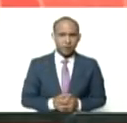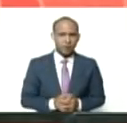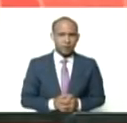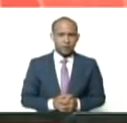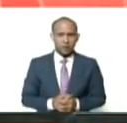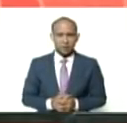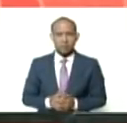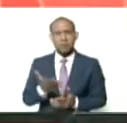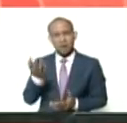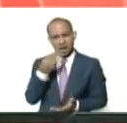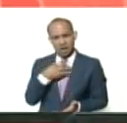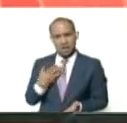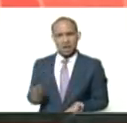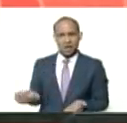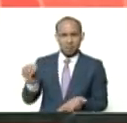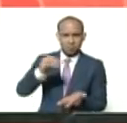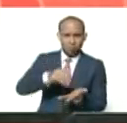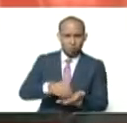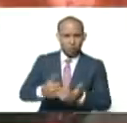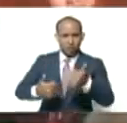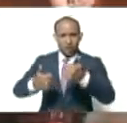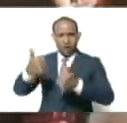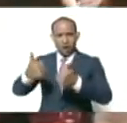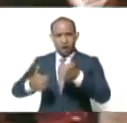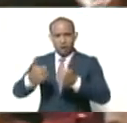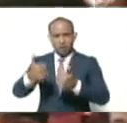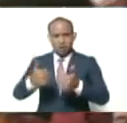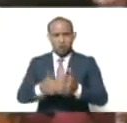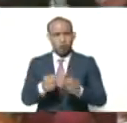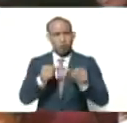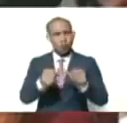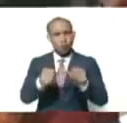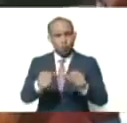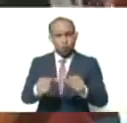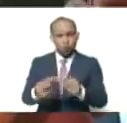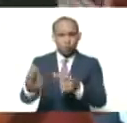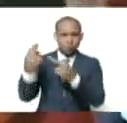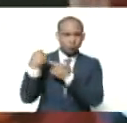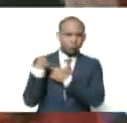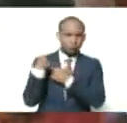los candidatos para continuar en el cargo.